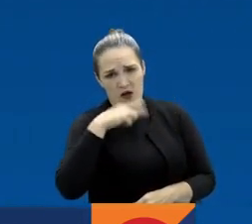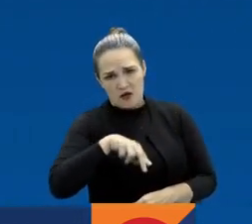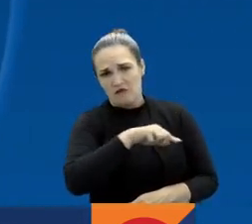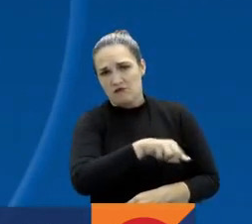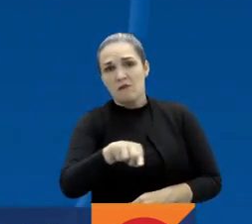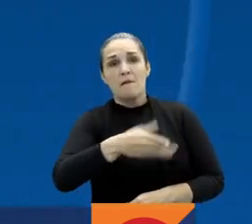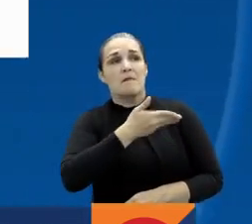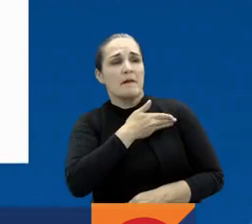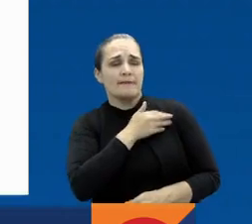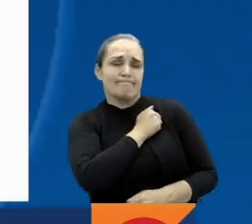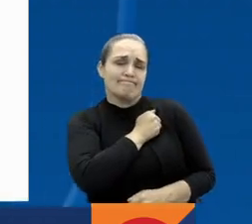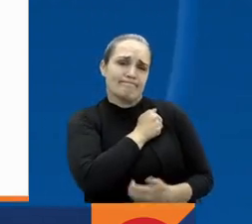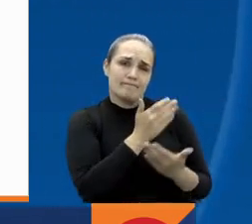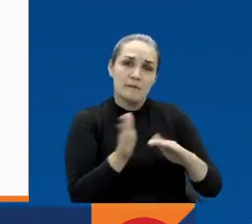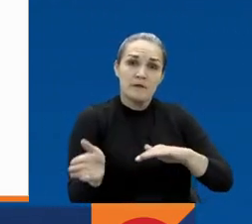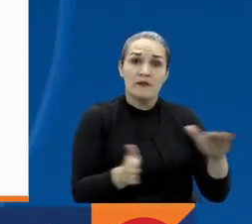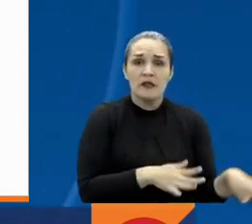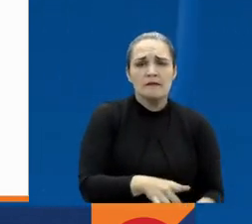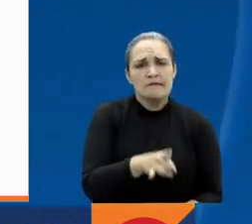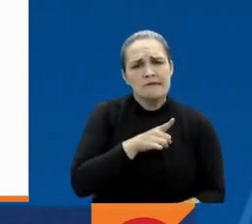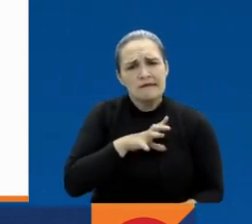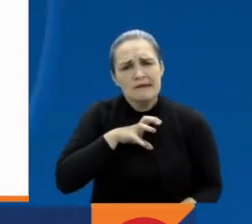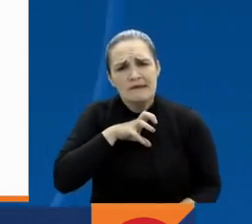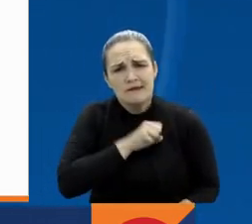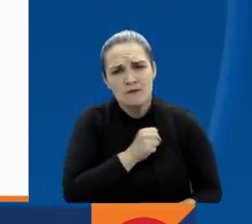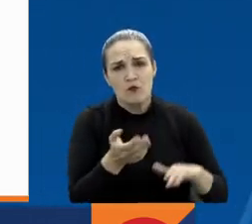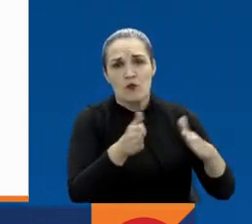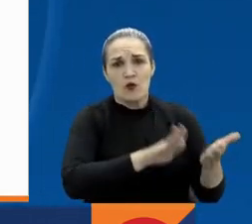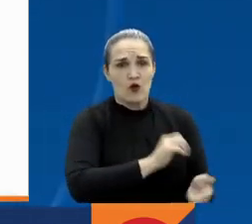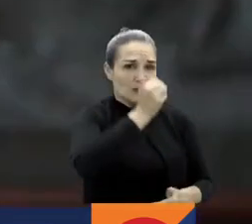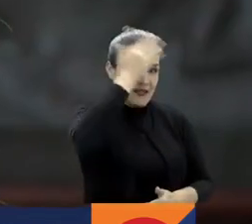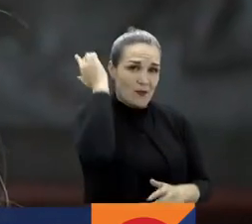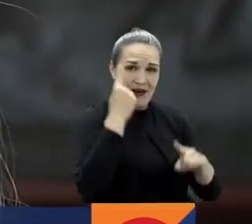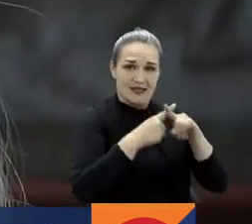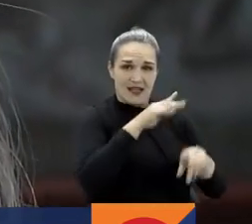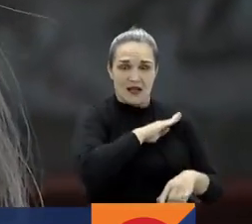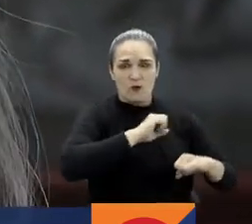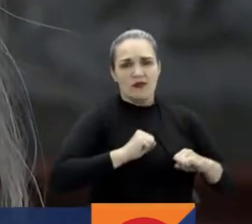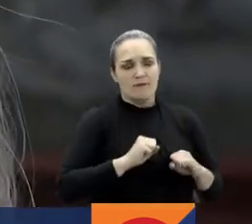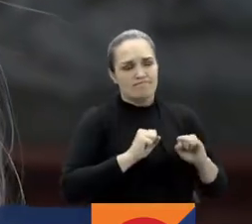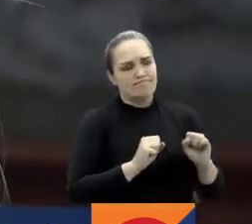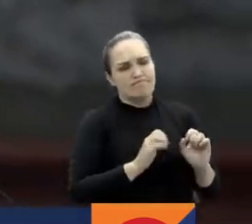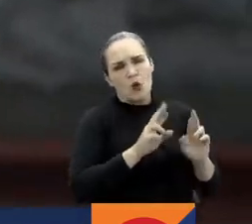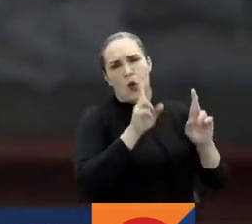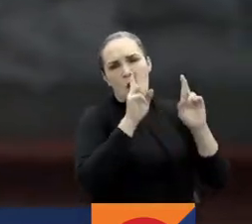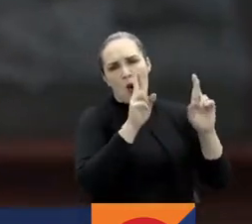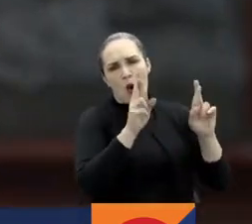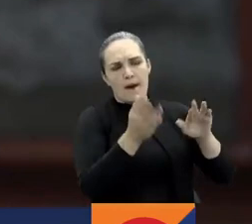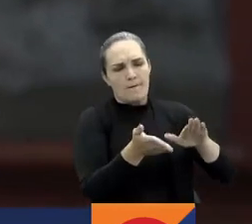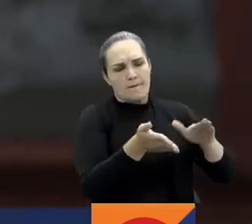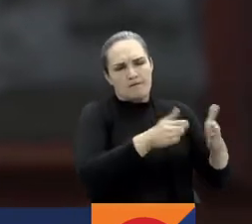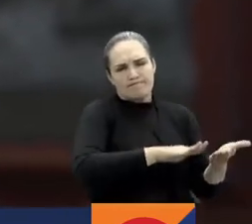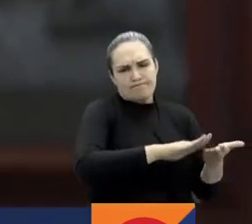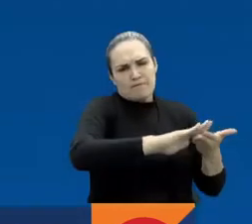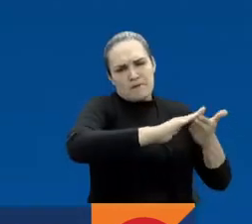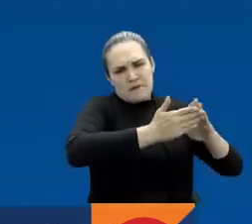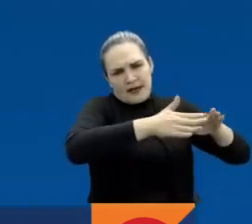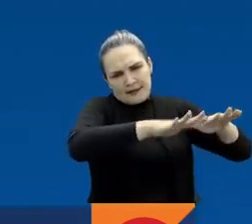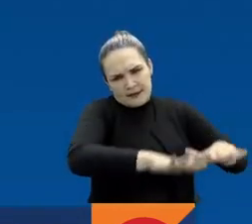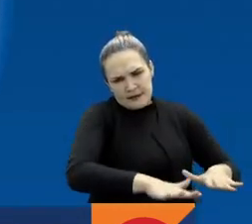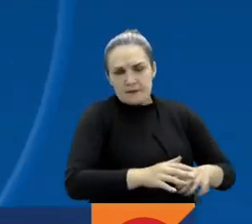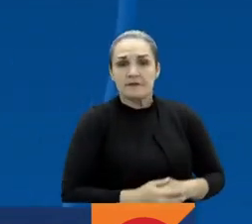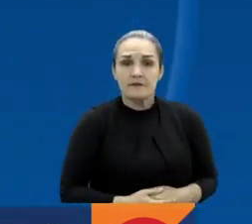Lamento el fallecimiento del exalcalde de Bogotá Samuel Moreno pasen su tumba la congresista Clara López envió un mensaje a sus familiares